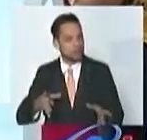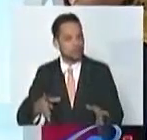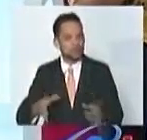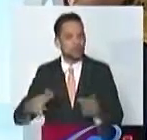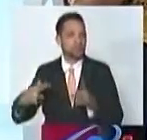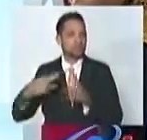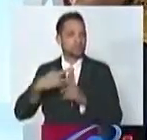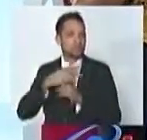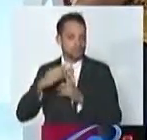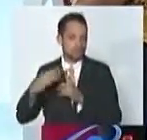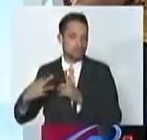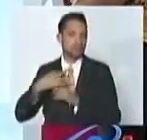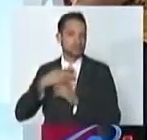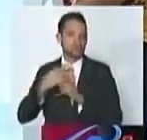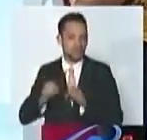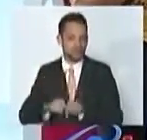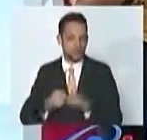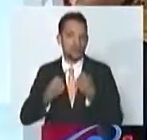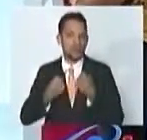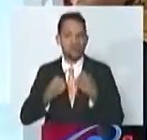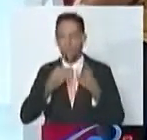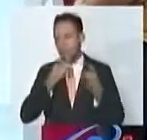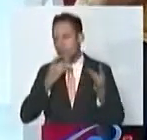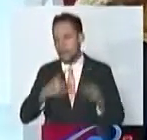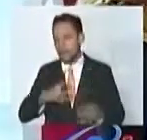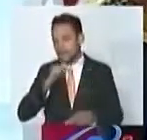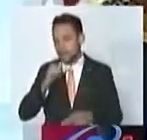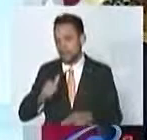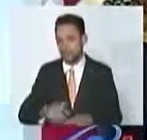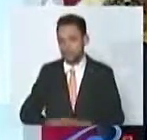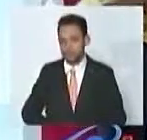entonces ahí empieza la pérdida auditiva mucho más grande.